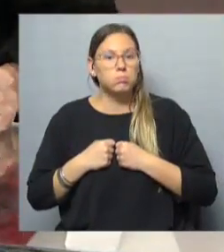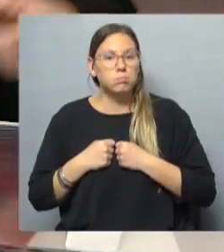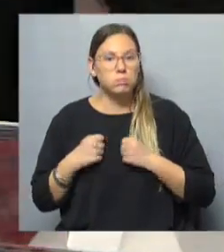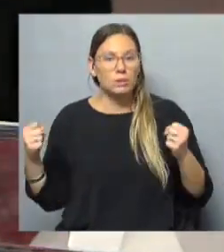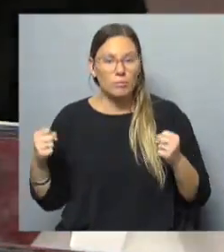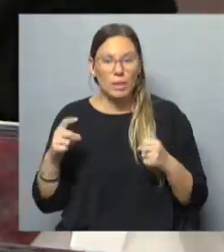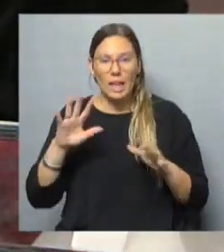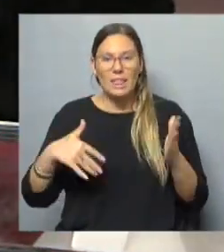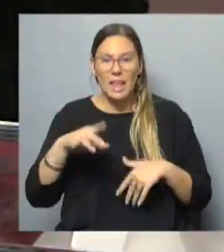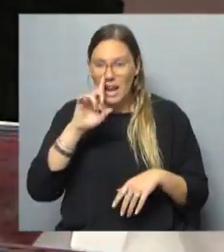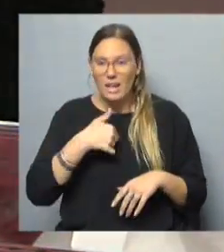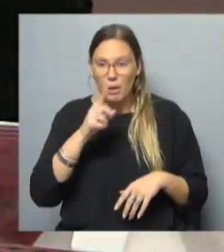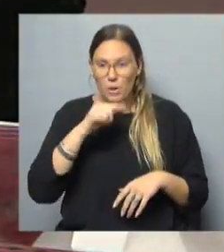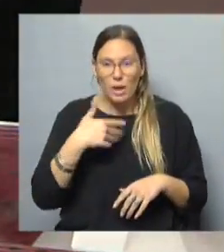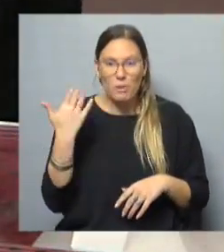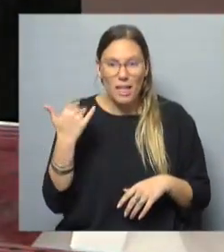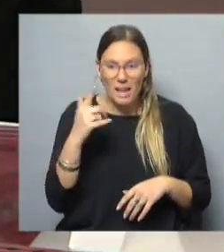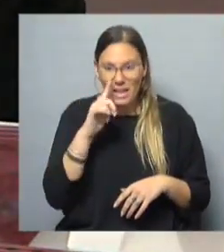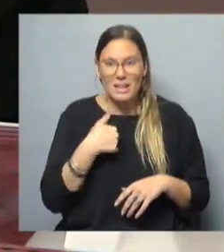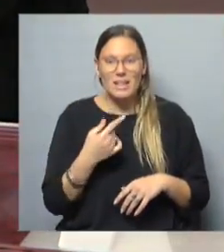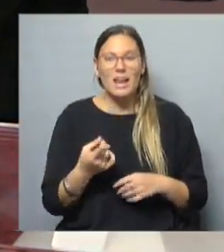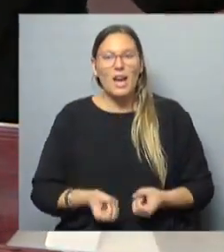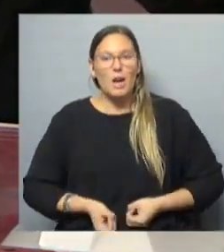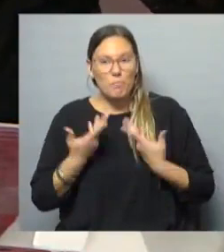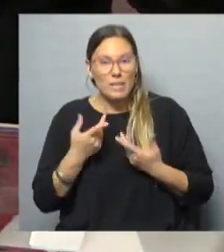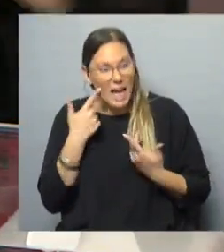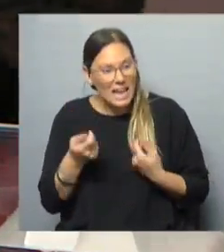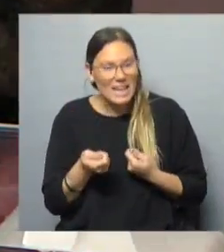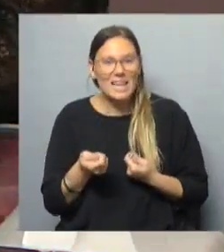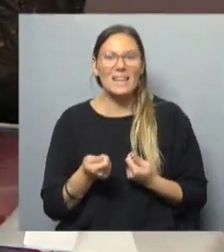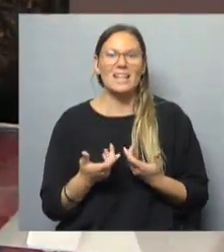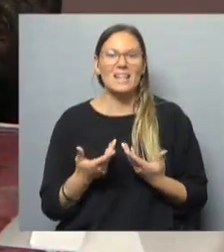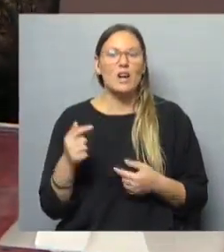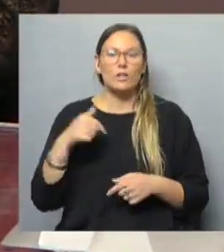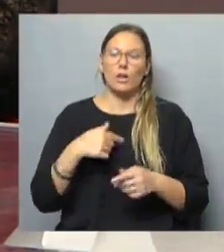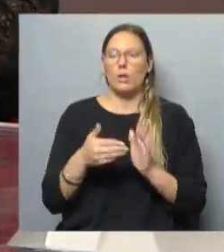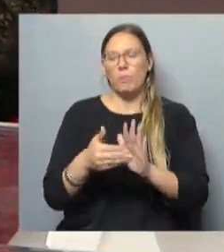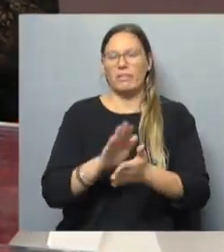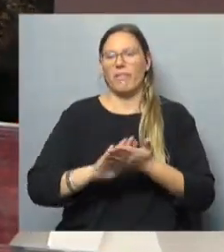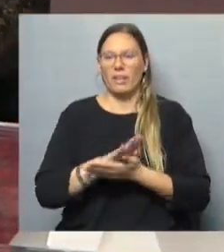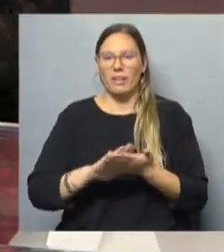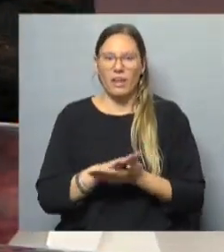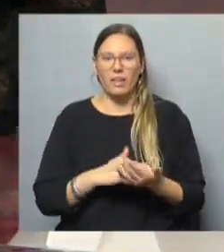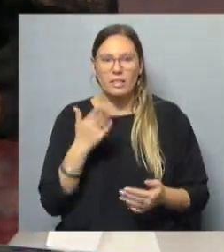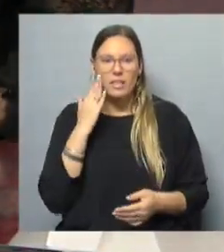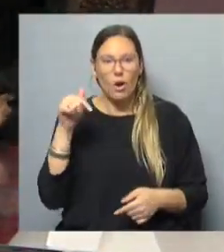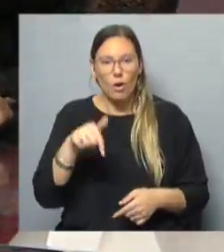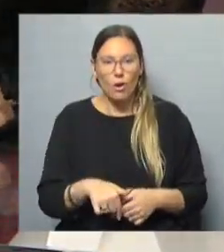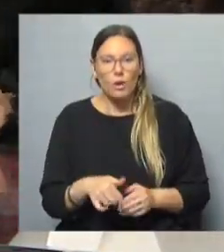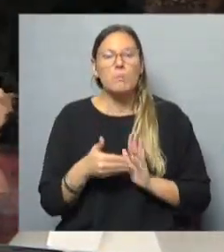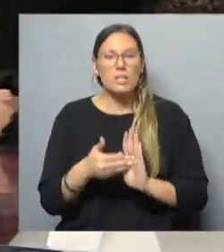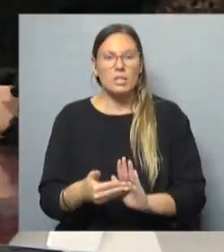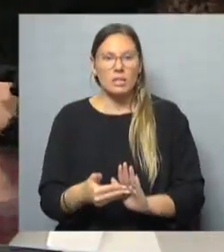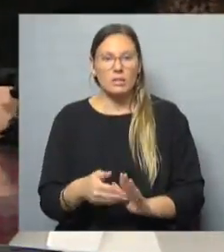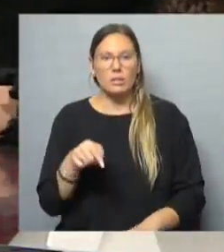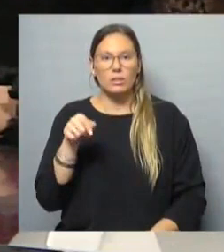¡Gale, apurate, pará! ¡Te presiona todavía! Quiero decirle... ¿Sabes qué? No lo presentes más. ¿Sabes qué? Hoy la presentación